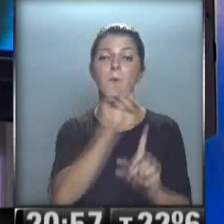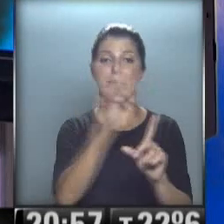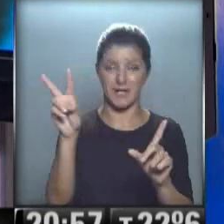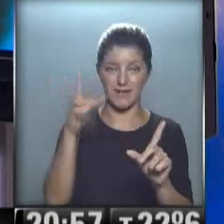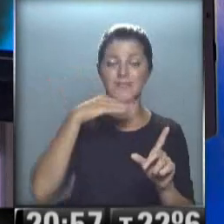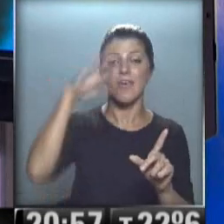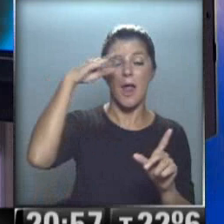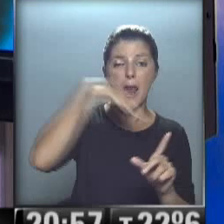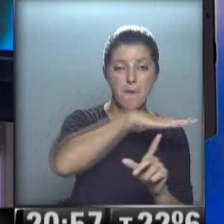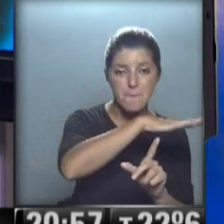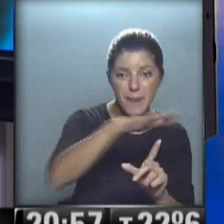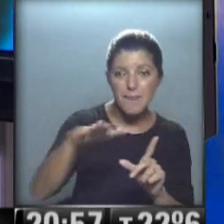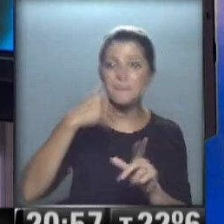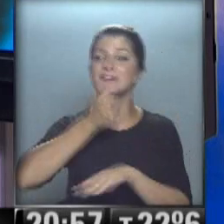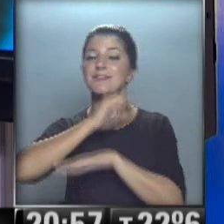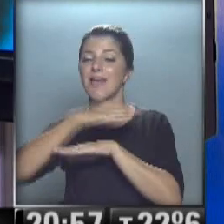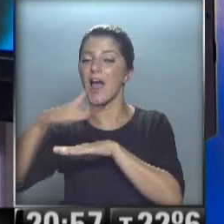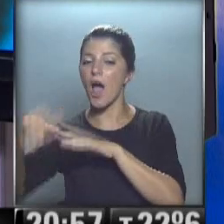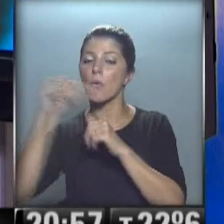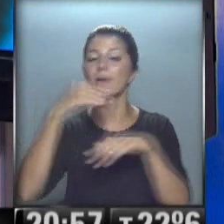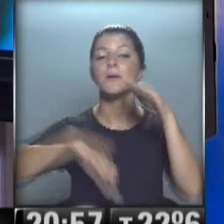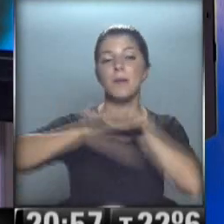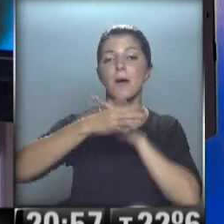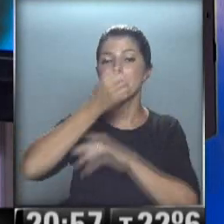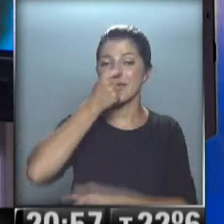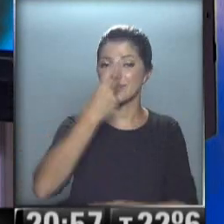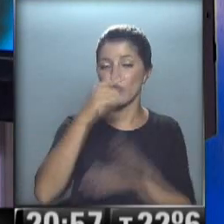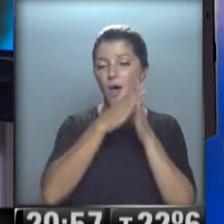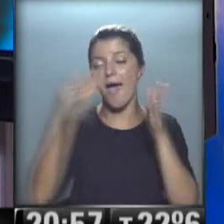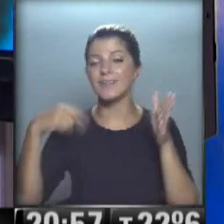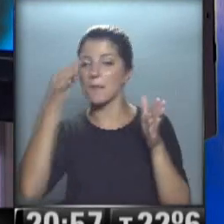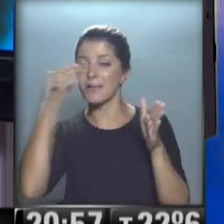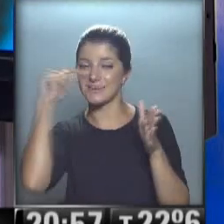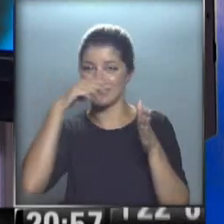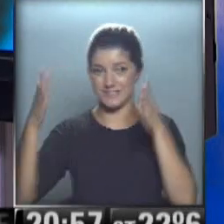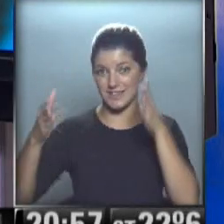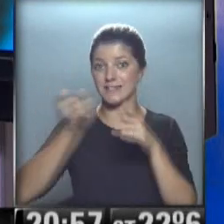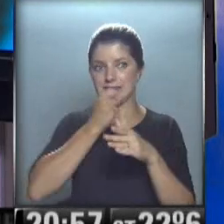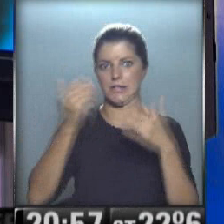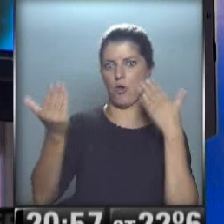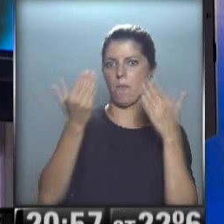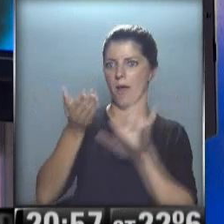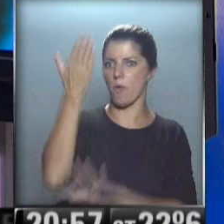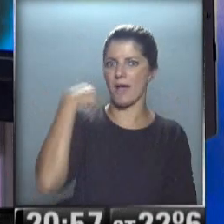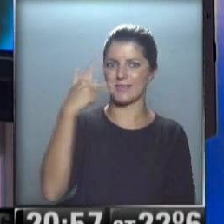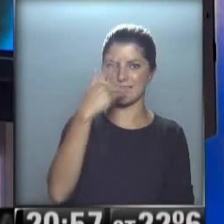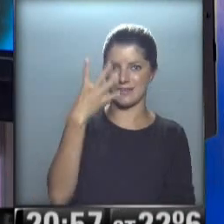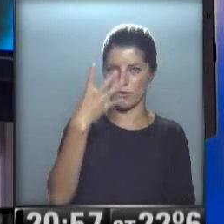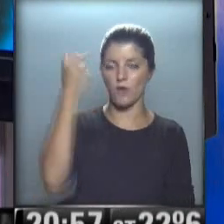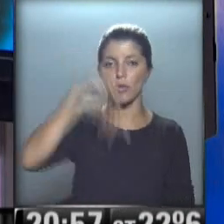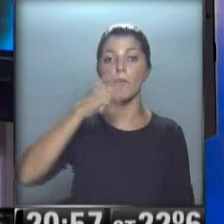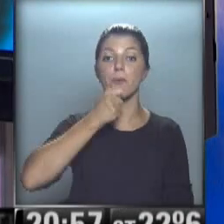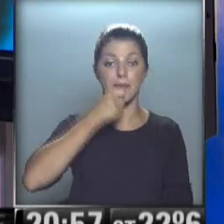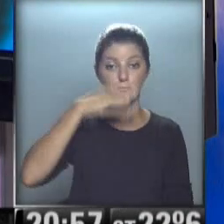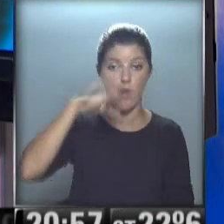Buenos Aires, la costa atlántica, con máximas entre 21 y 27 grados, al lado de los 34 que hubo hoy en La Pampa y